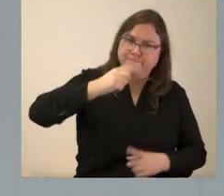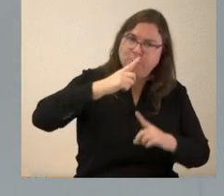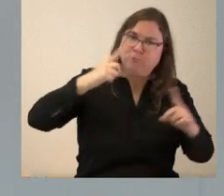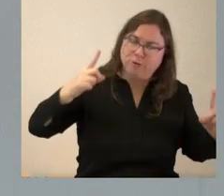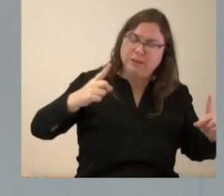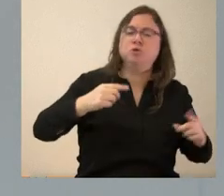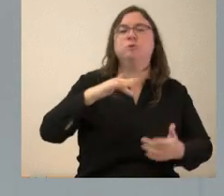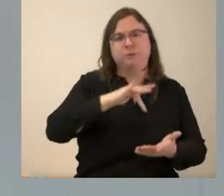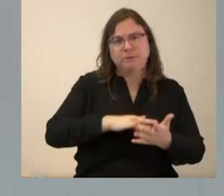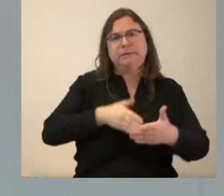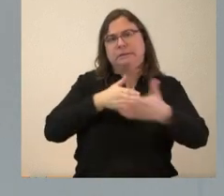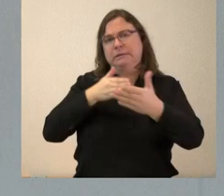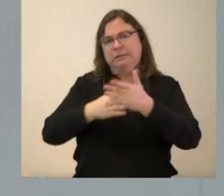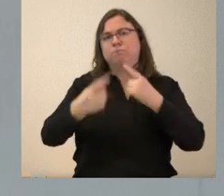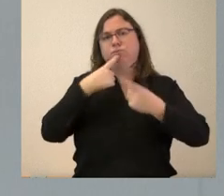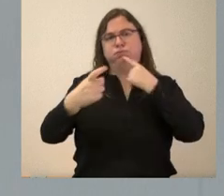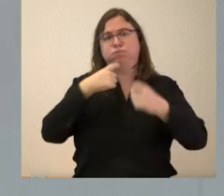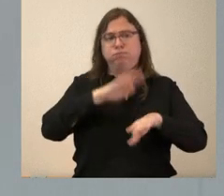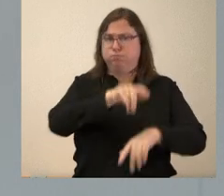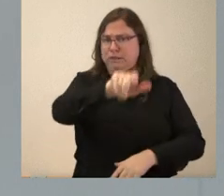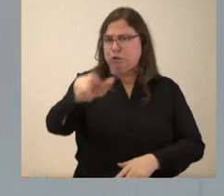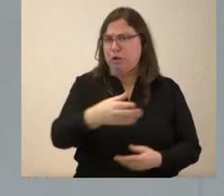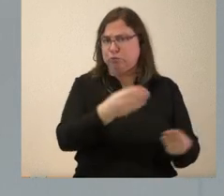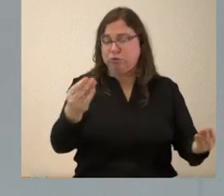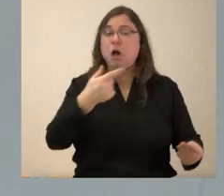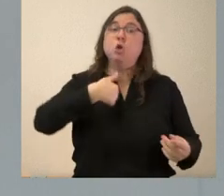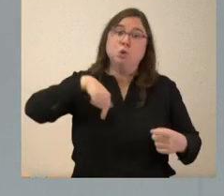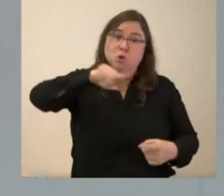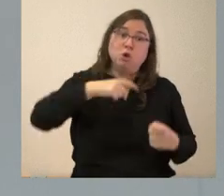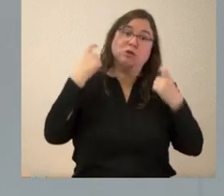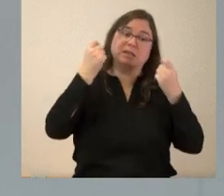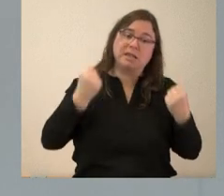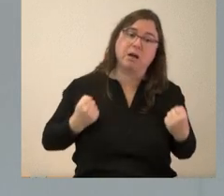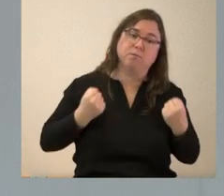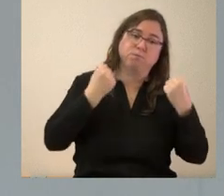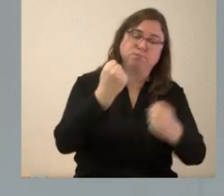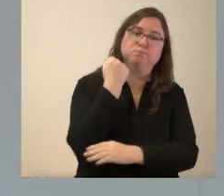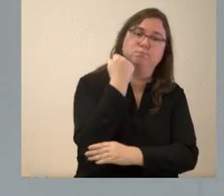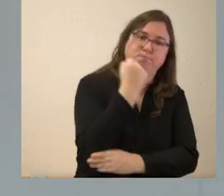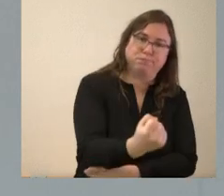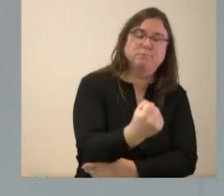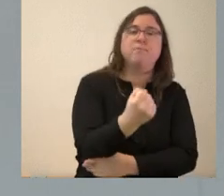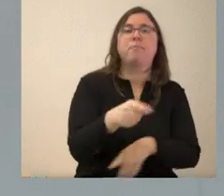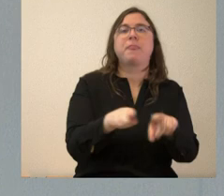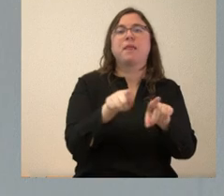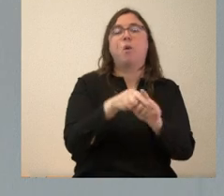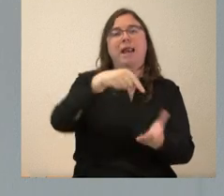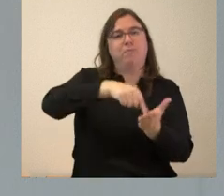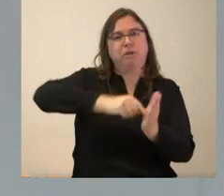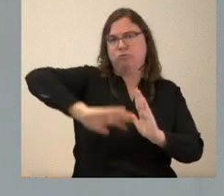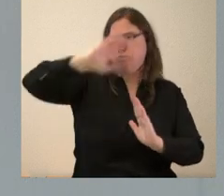somos conscientes que ha dificultado la vida de muchas personas Nosotros hemos procurado dar respuesta a esta realidad bajando impuestos